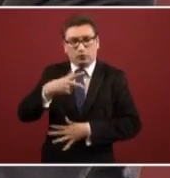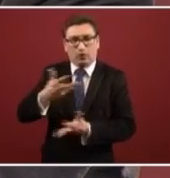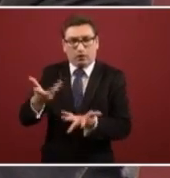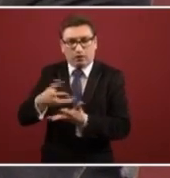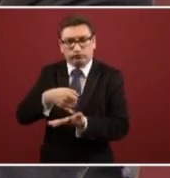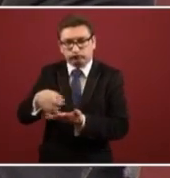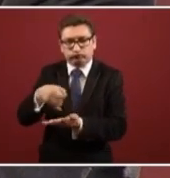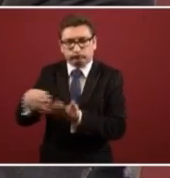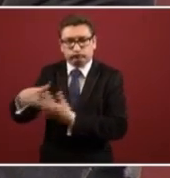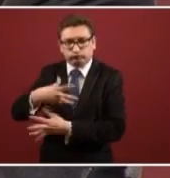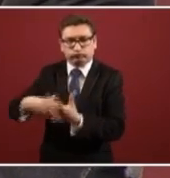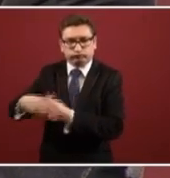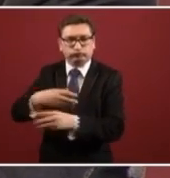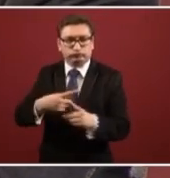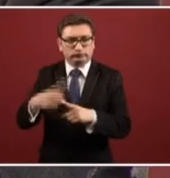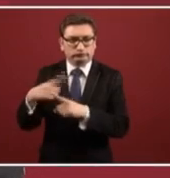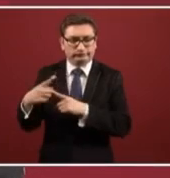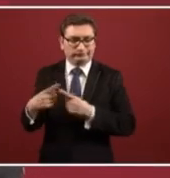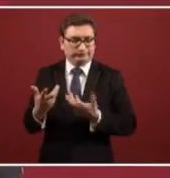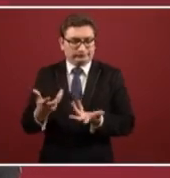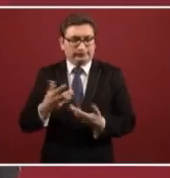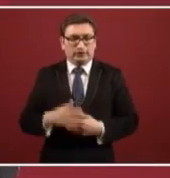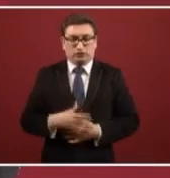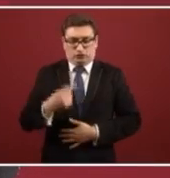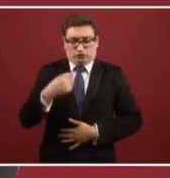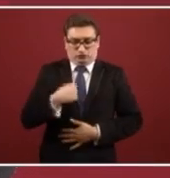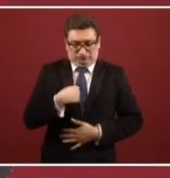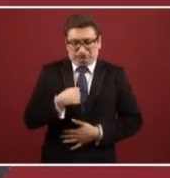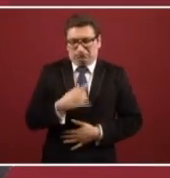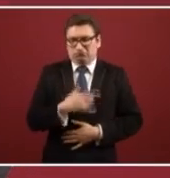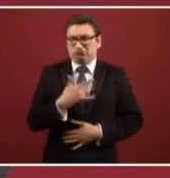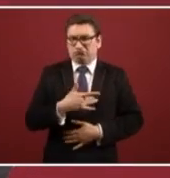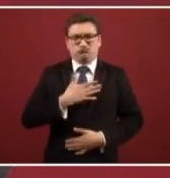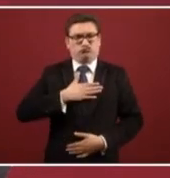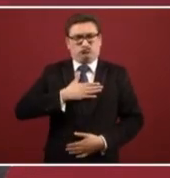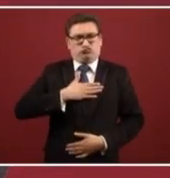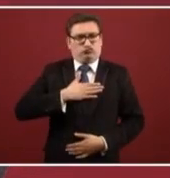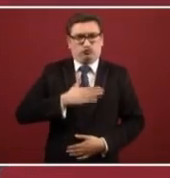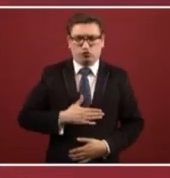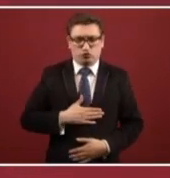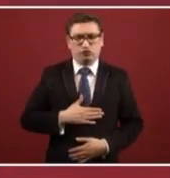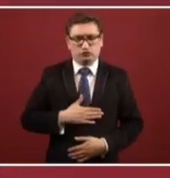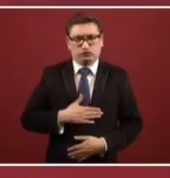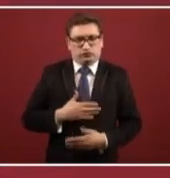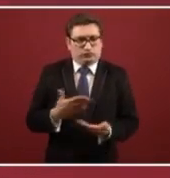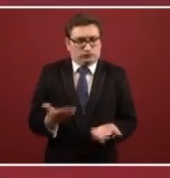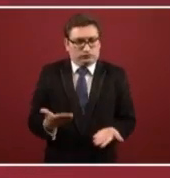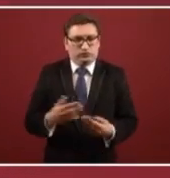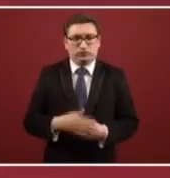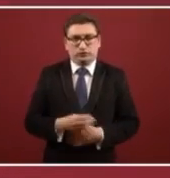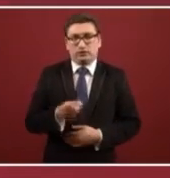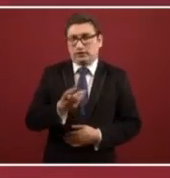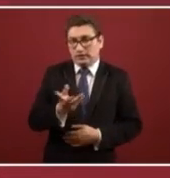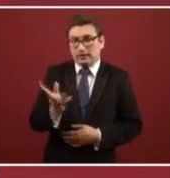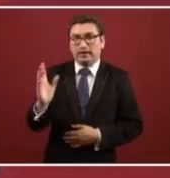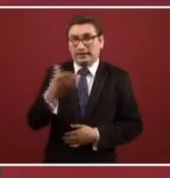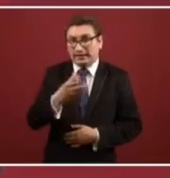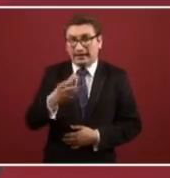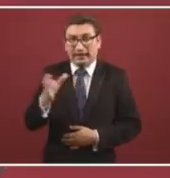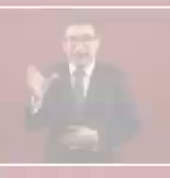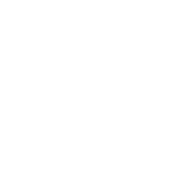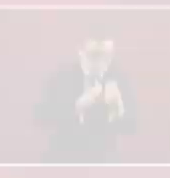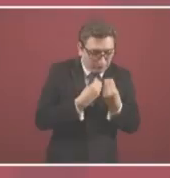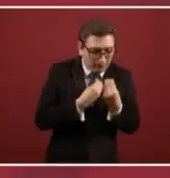agropecuario. Creo yo que es de justicia que coman los que nos dan de